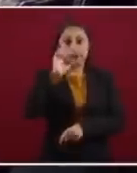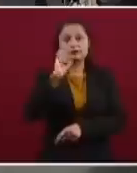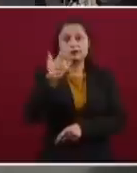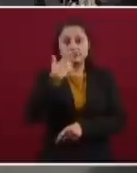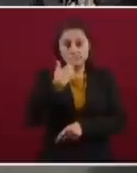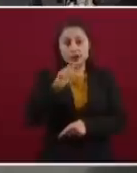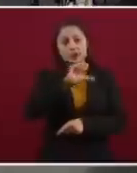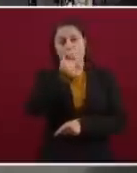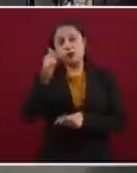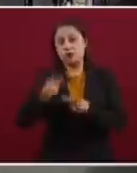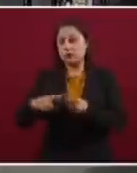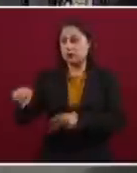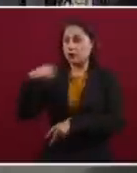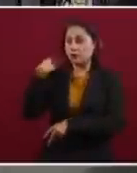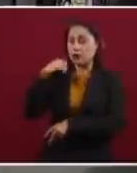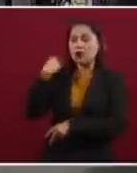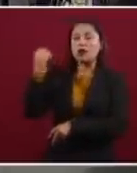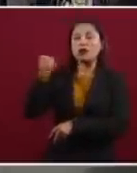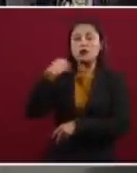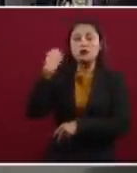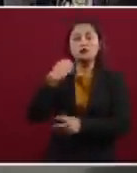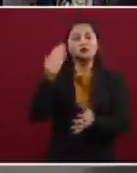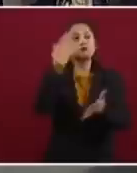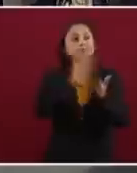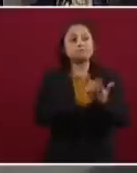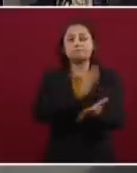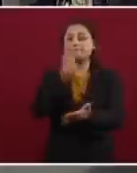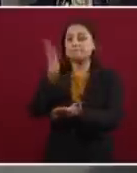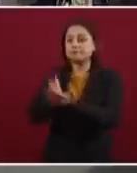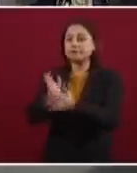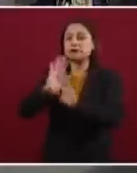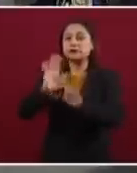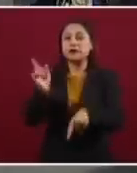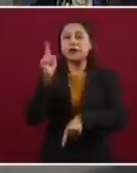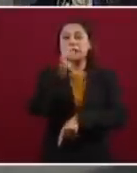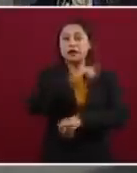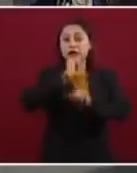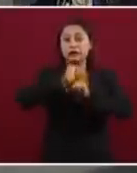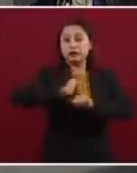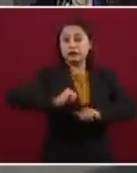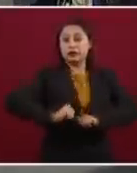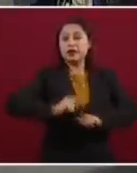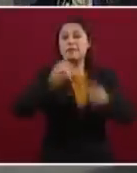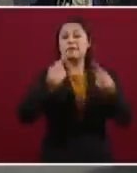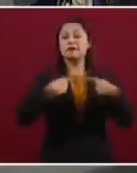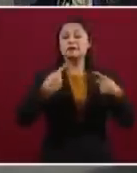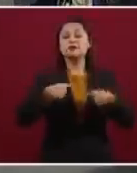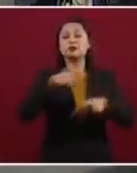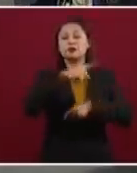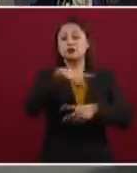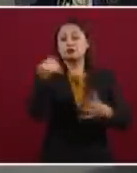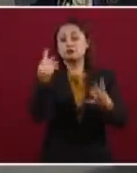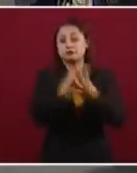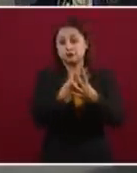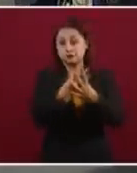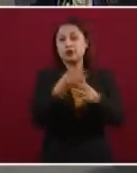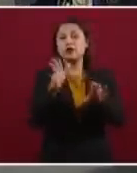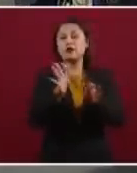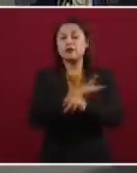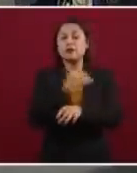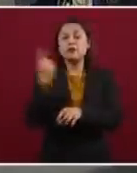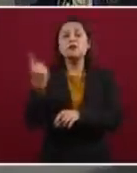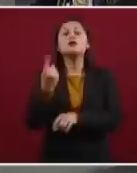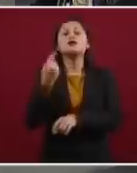el sistema penitenciario nacional por qué porque queremos también a los personas privadas de la libertad